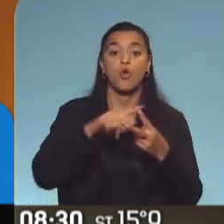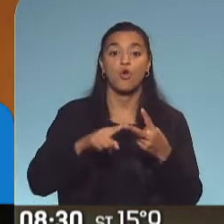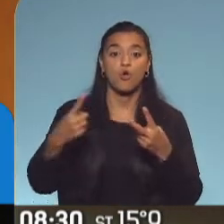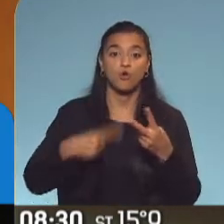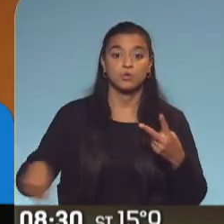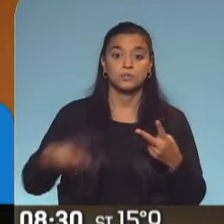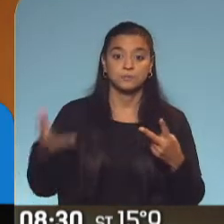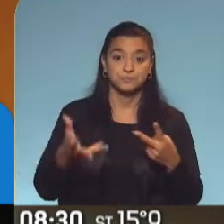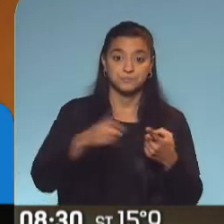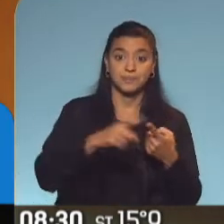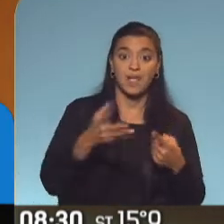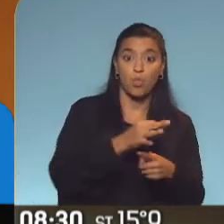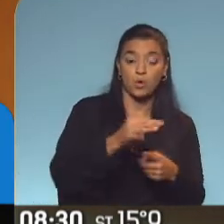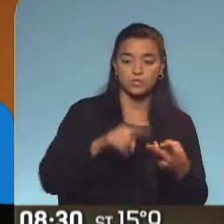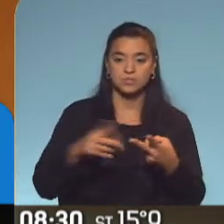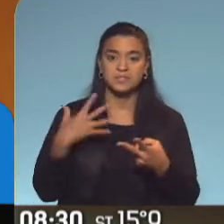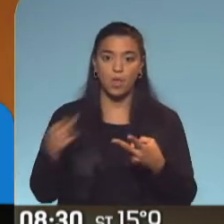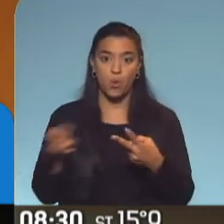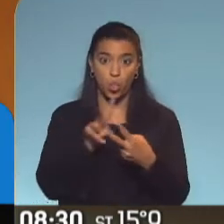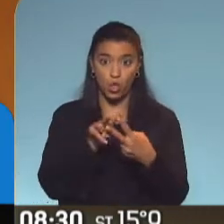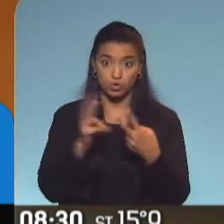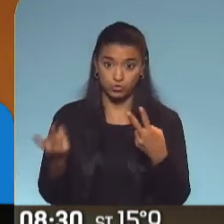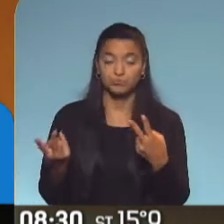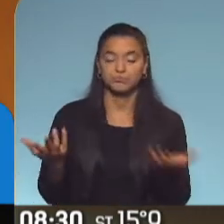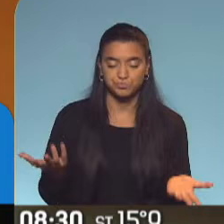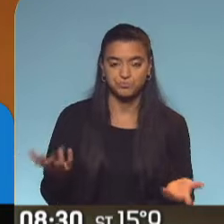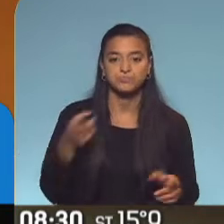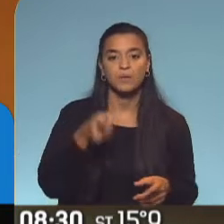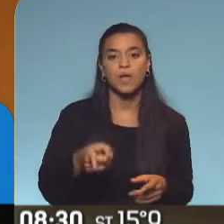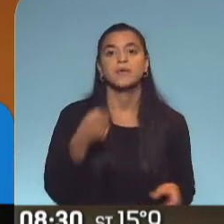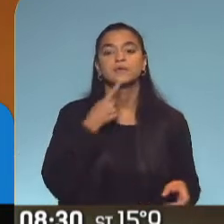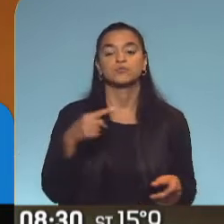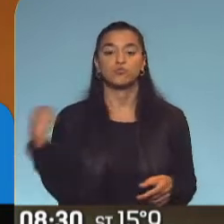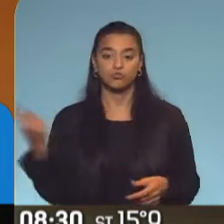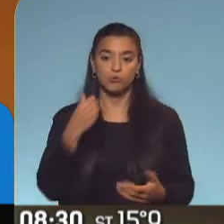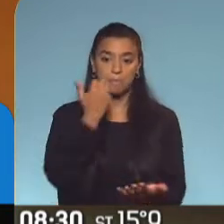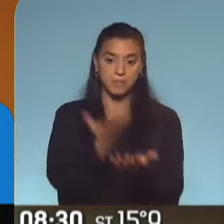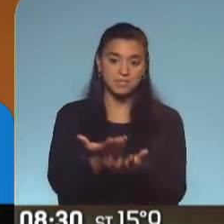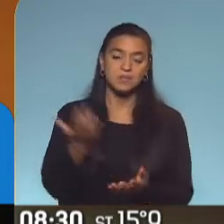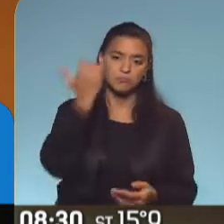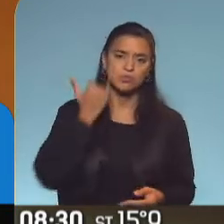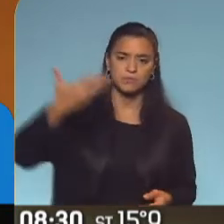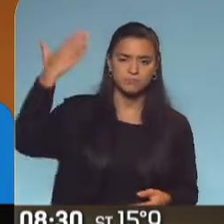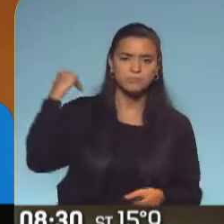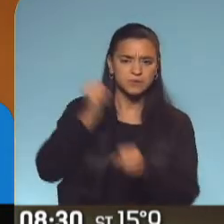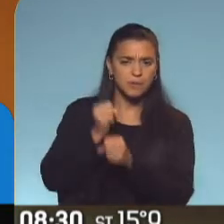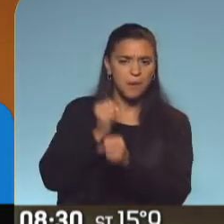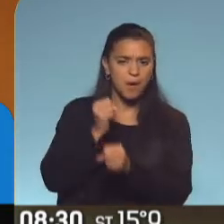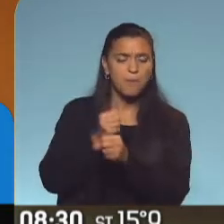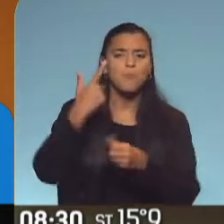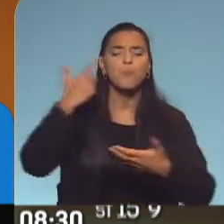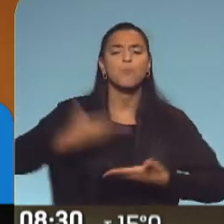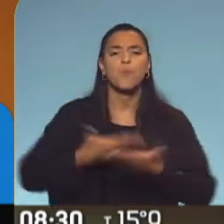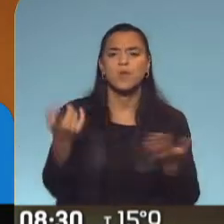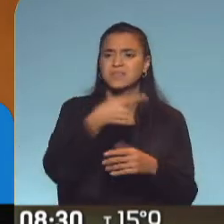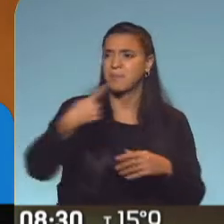tenemos que promover, la educación y la salud, ¿no? Y es ahí donde nosotros presentamos, ¿no? Y viene trabajando hace varias semanas, pero lo presentamos públicamente